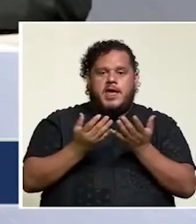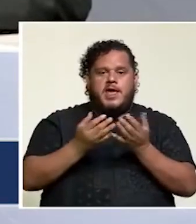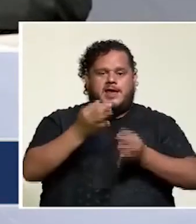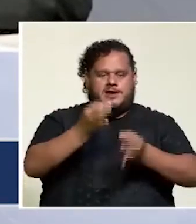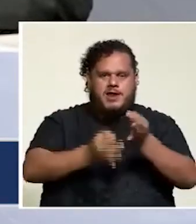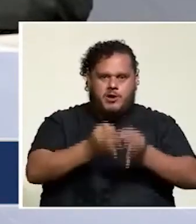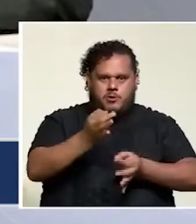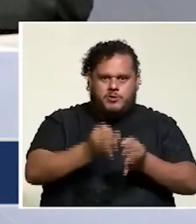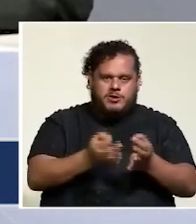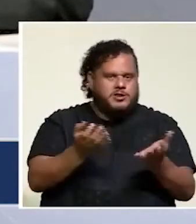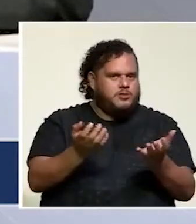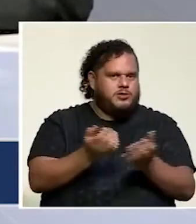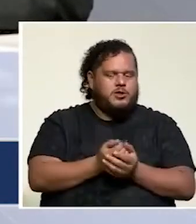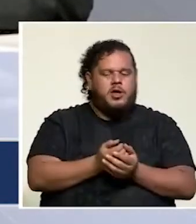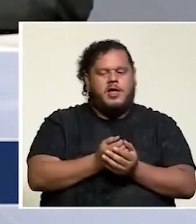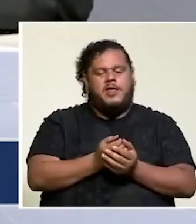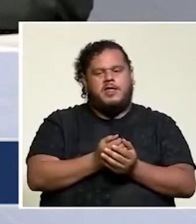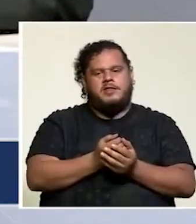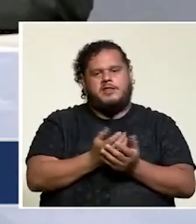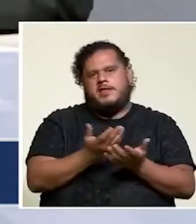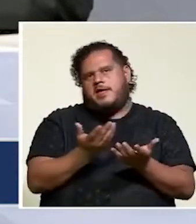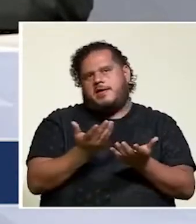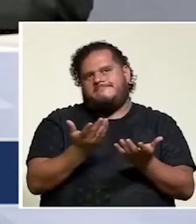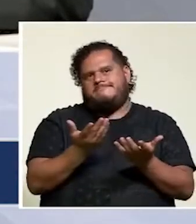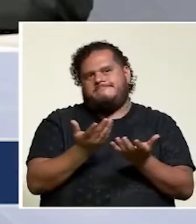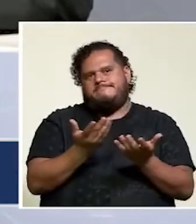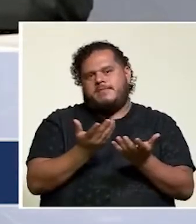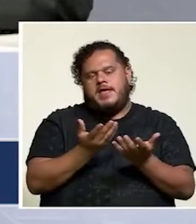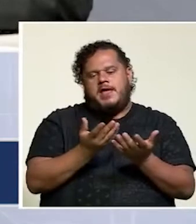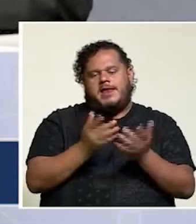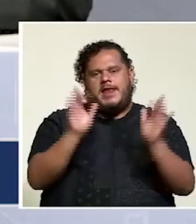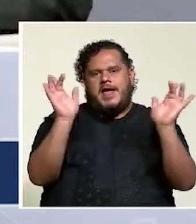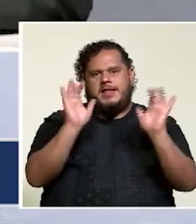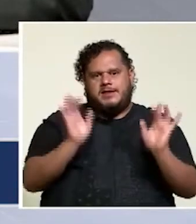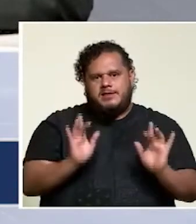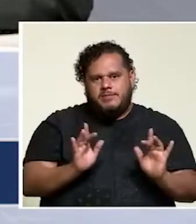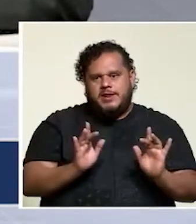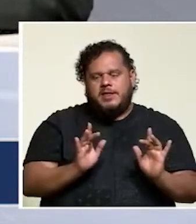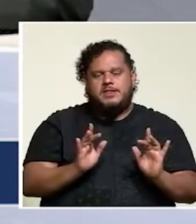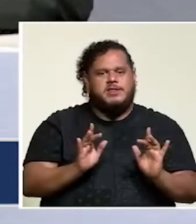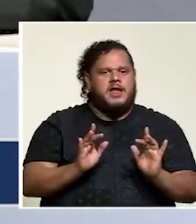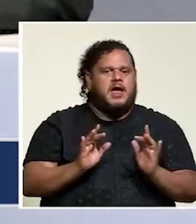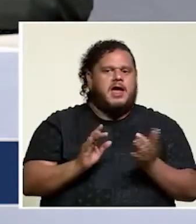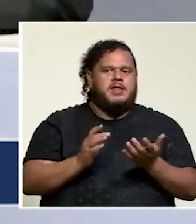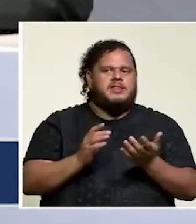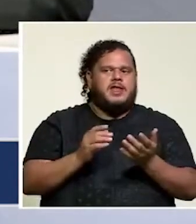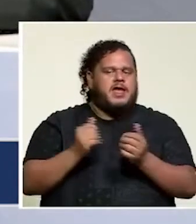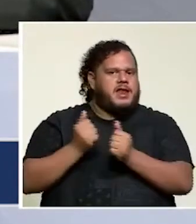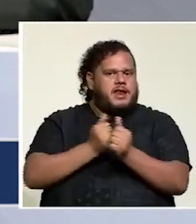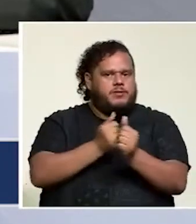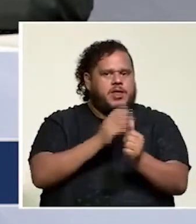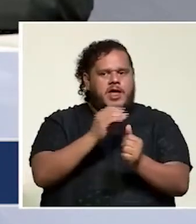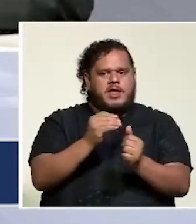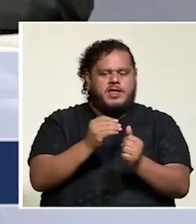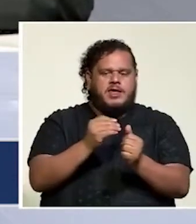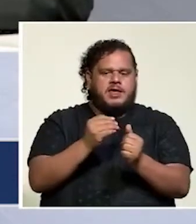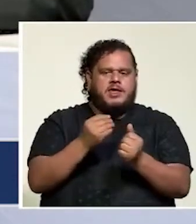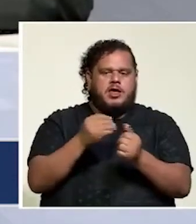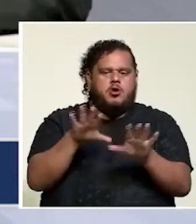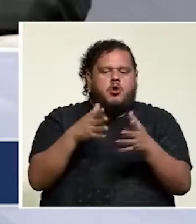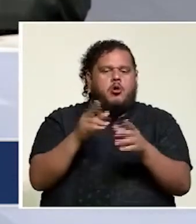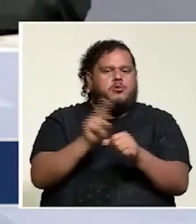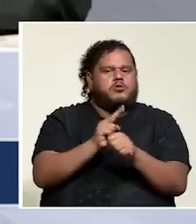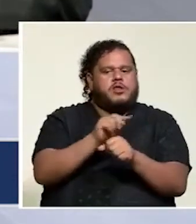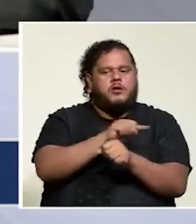judicialización de, digamos, la transparencia de la consecución y la gestión de esos recursos.